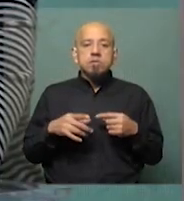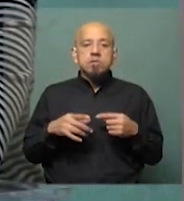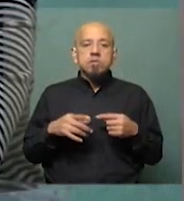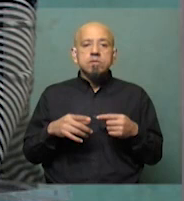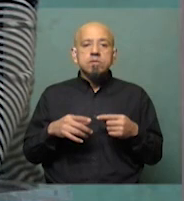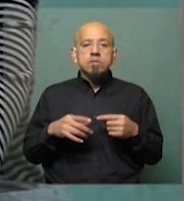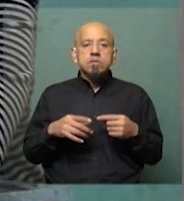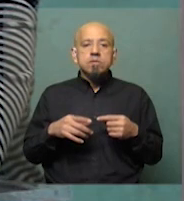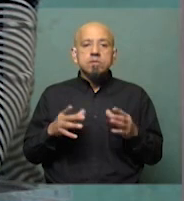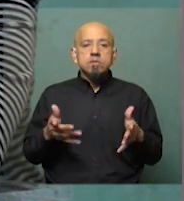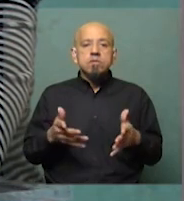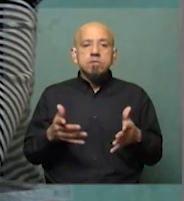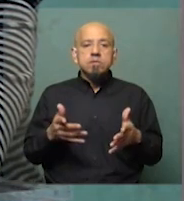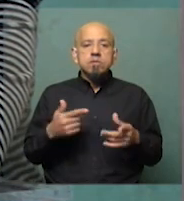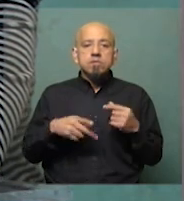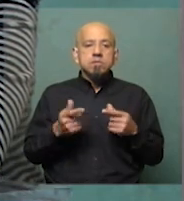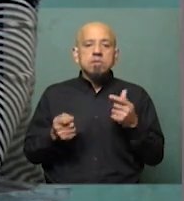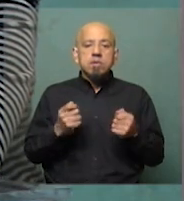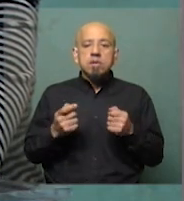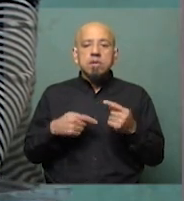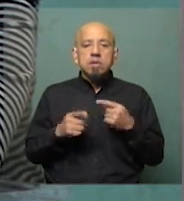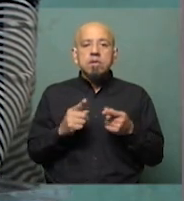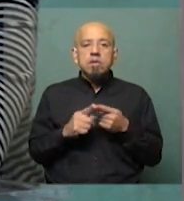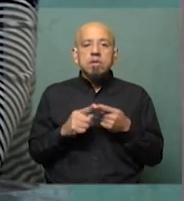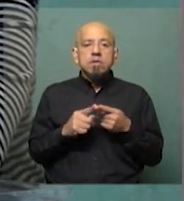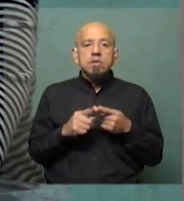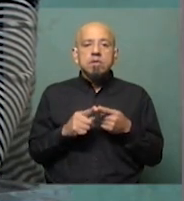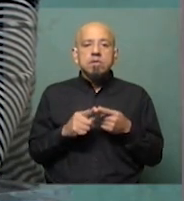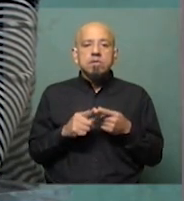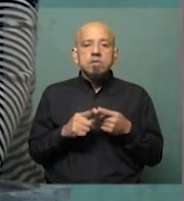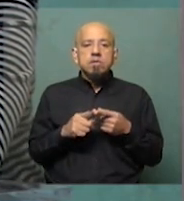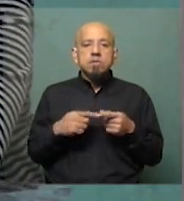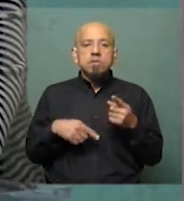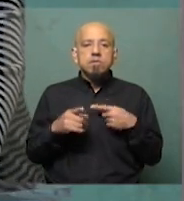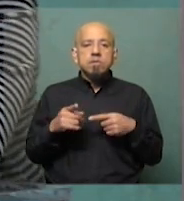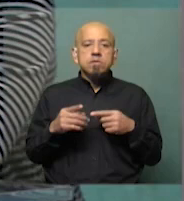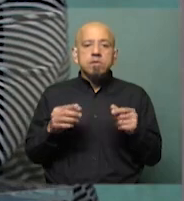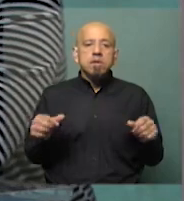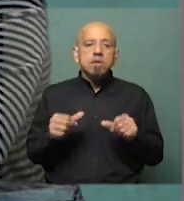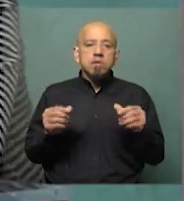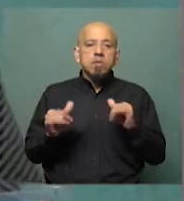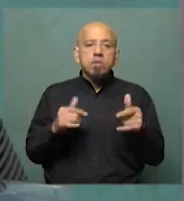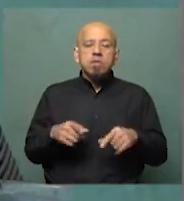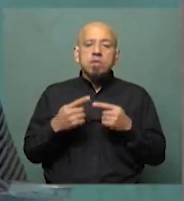digitales, sean maquinitas, sean Nintendo, sea lo que sea, no impide que practique, sí, juegos de otra manera,